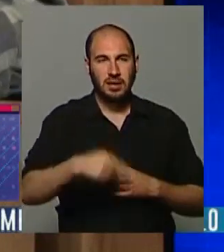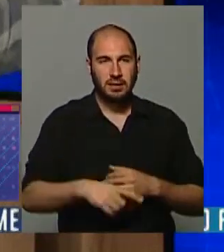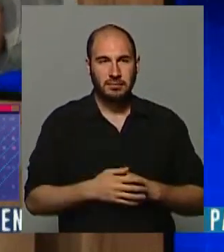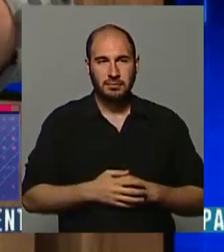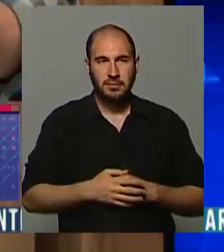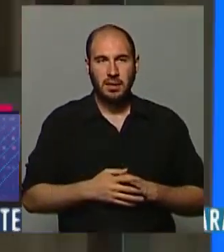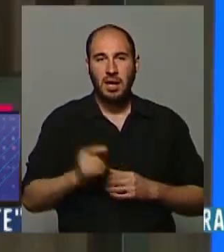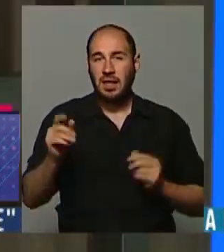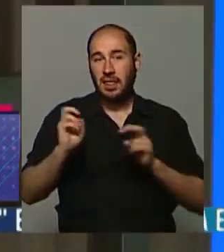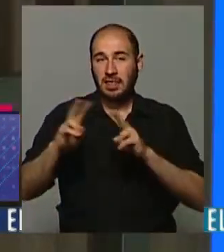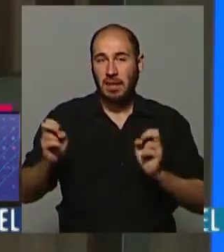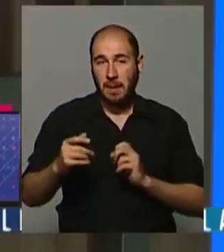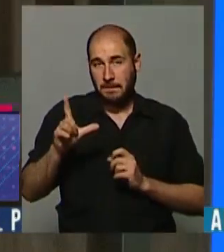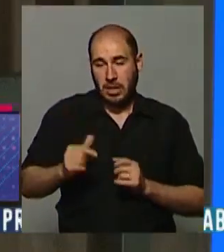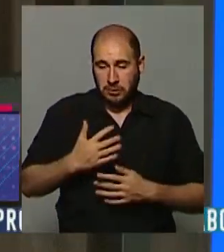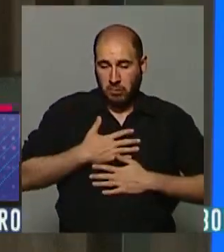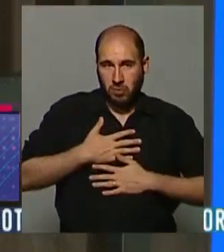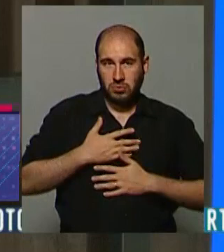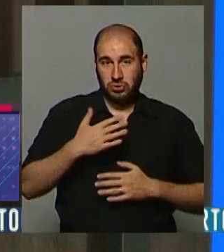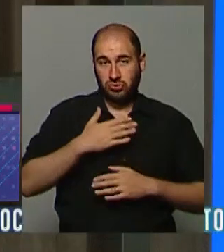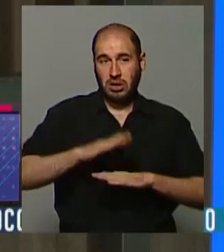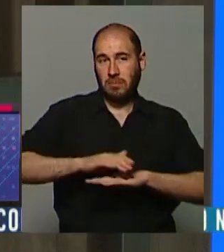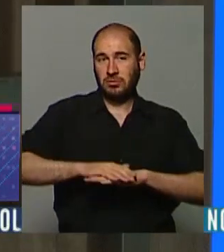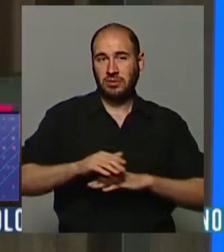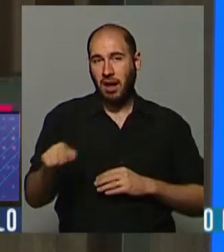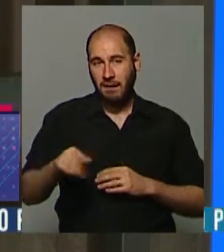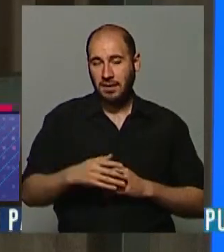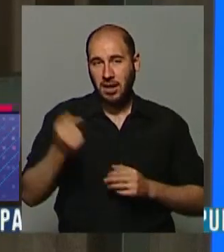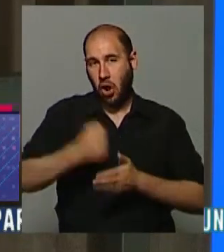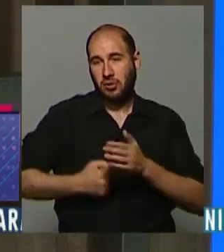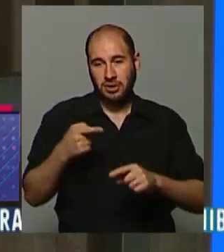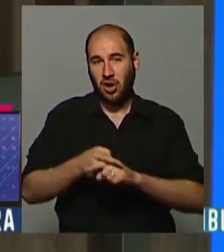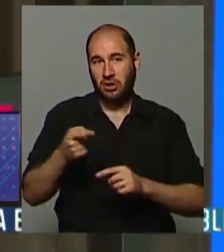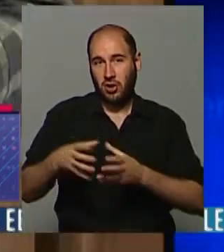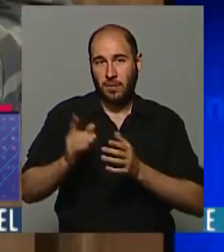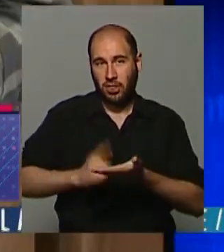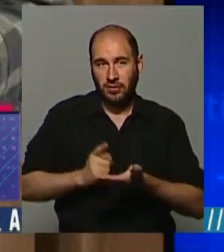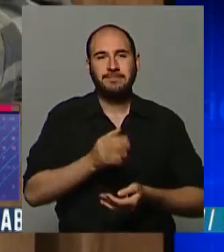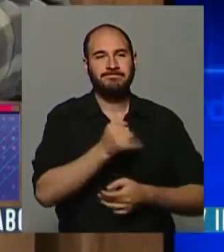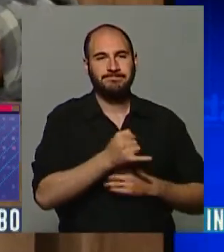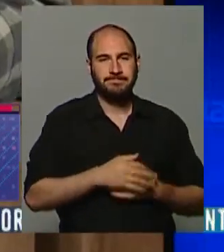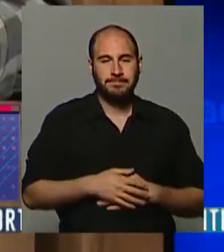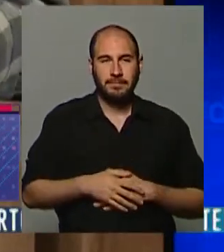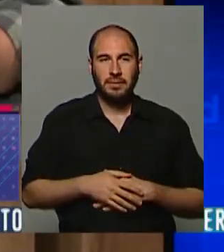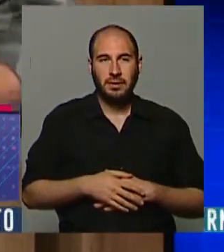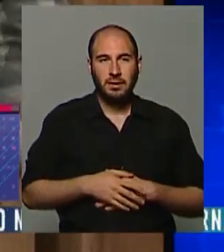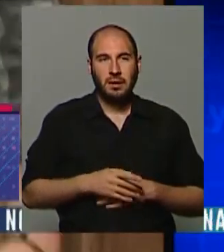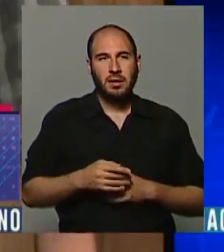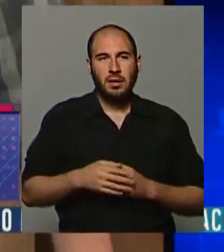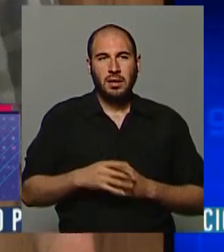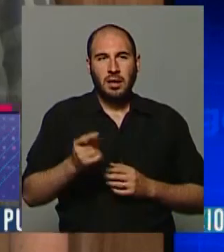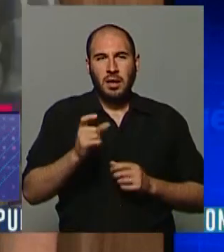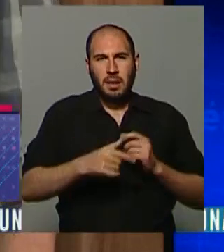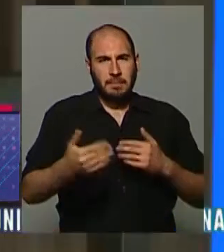pero no... Es una cuestión de su país y de que él se tiene que ocupar concretamente de luchar contra esos carteles, ¿no? Tal cual, o sea, no quiere una intervención